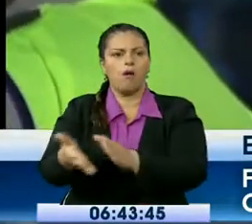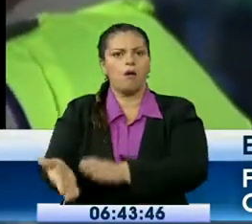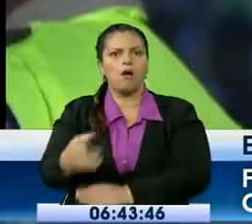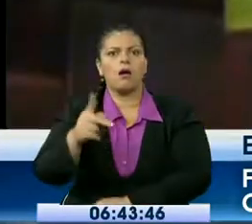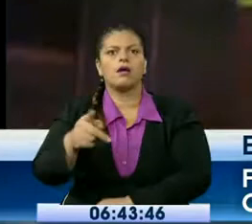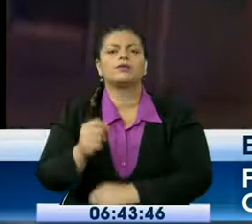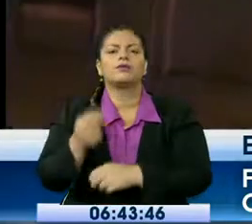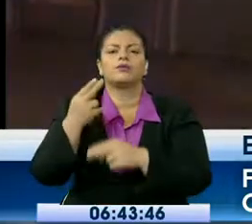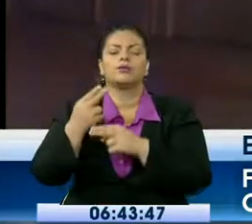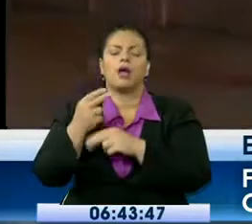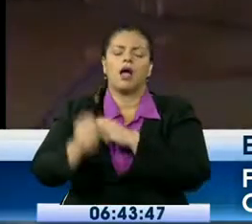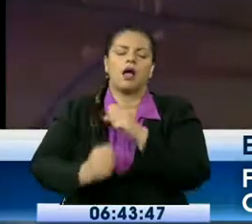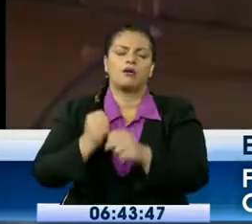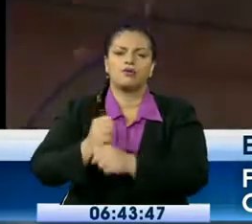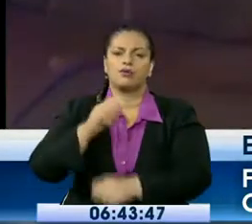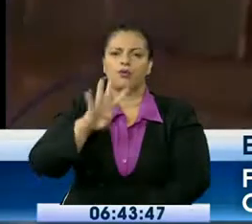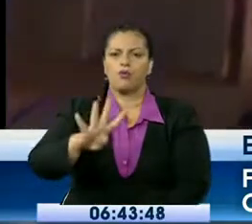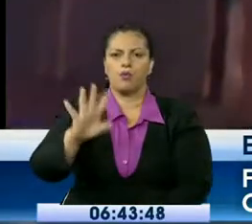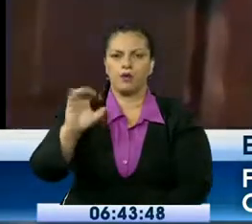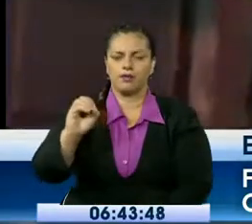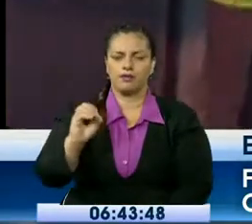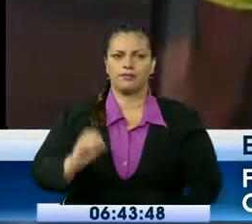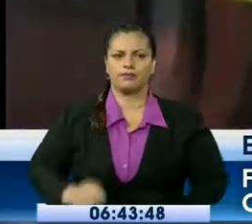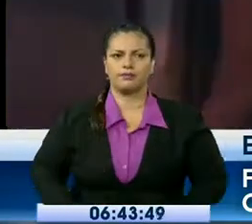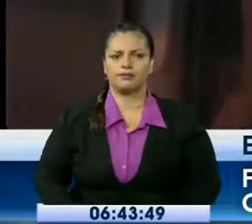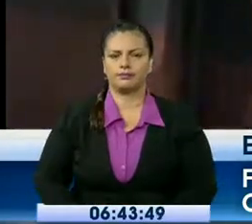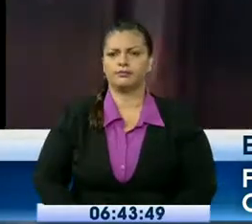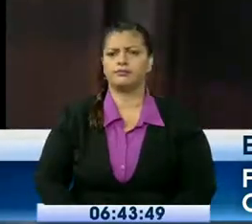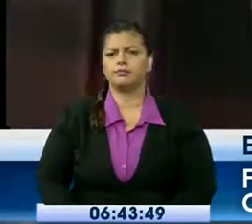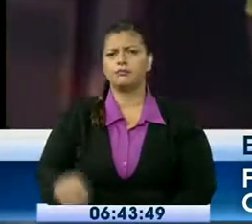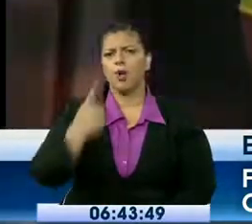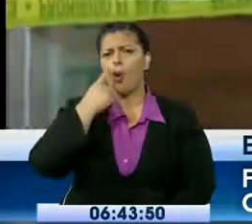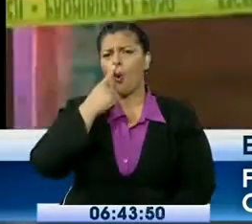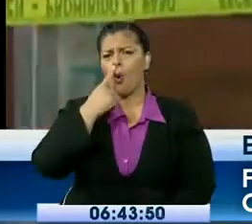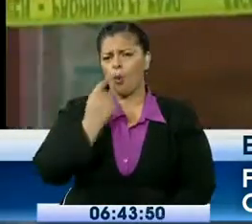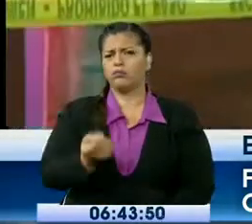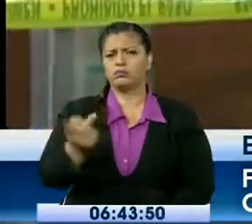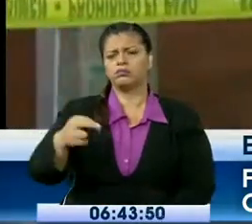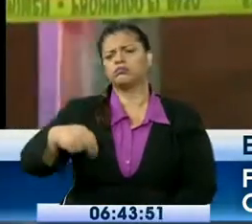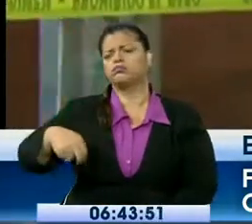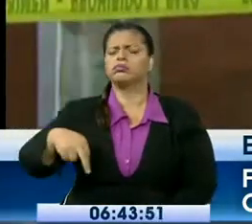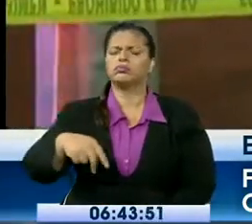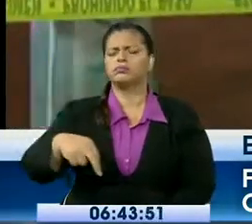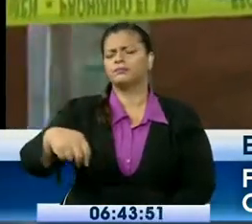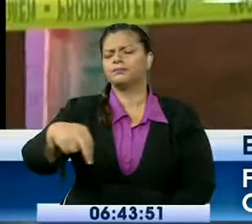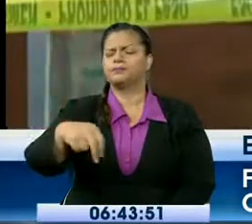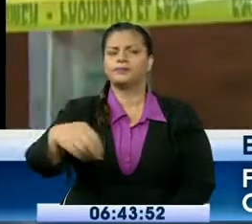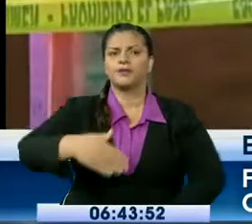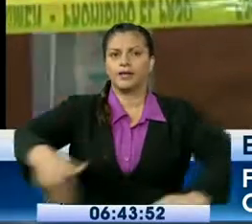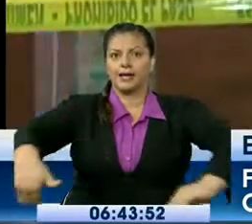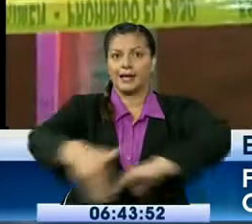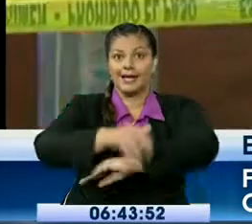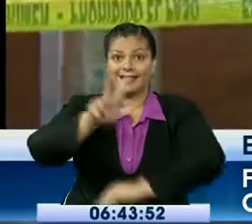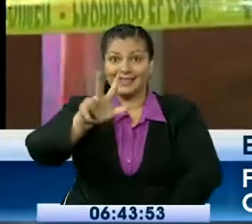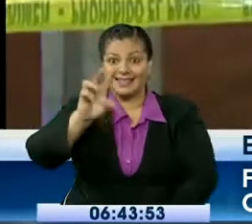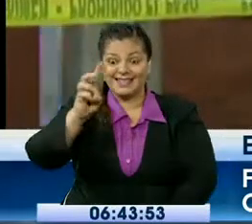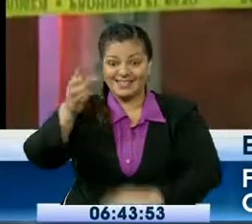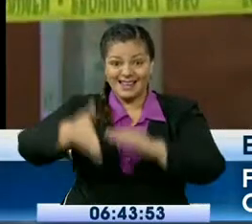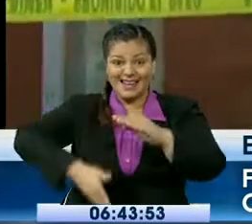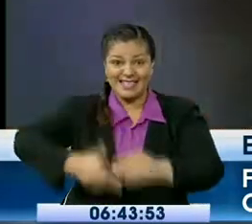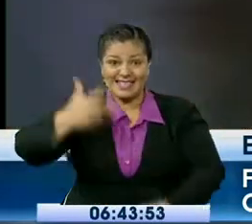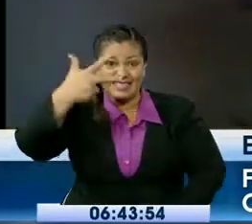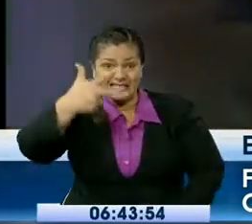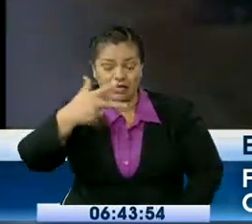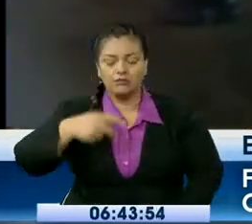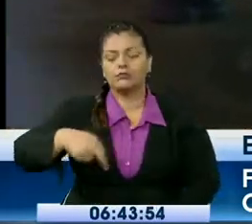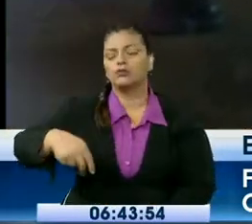edad. La víctima mortal caminaba por la intersección de las calles 36 y Lache, cuando de repente